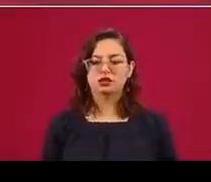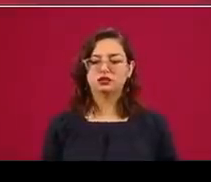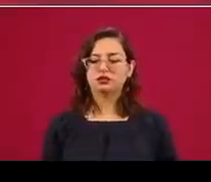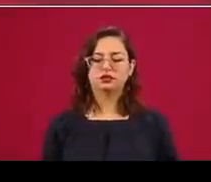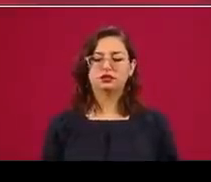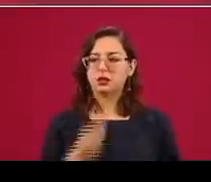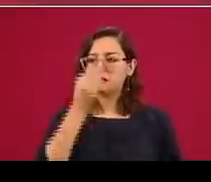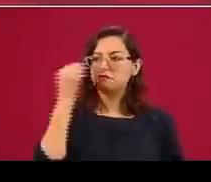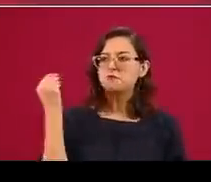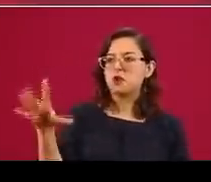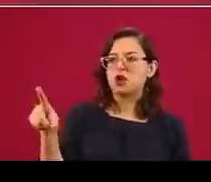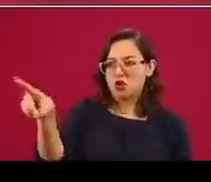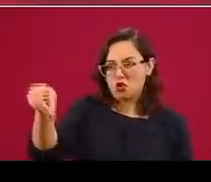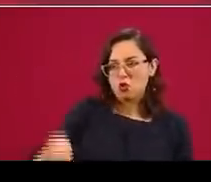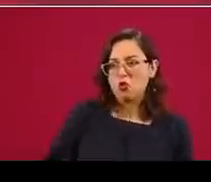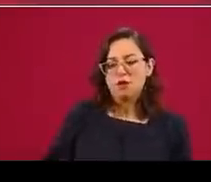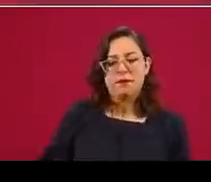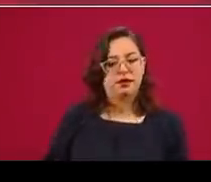culpar,